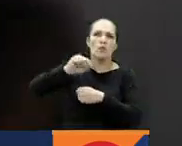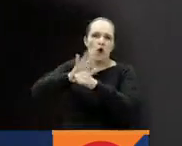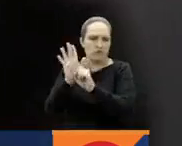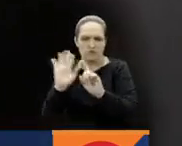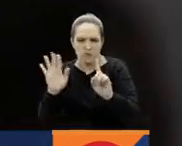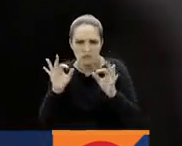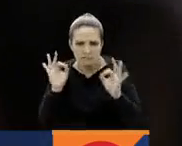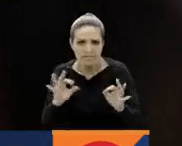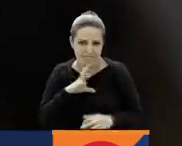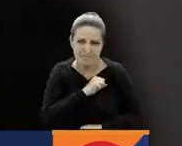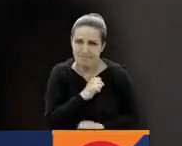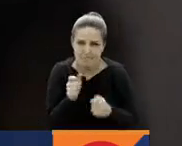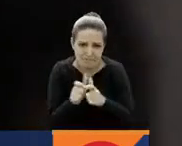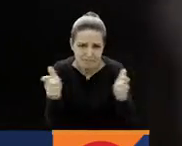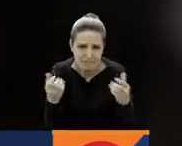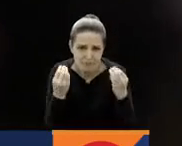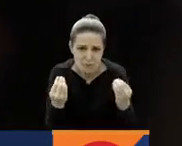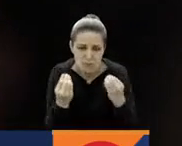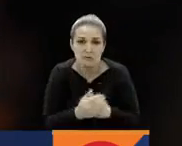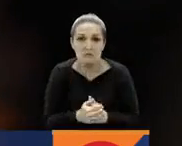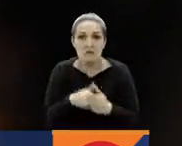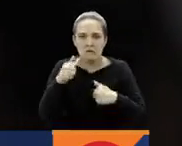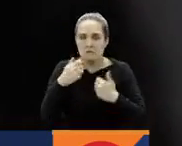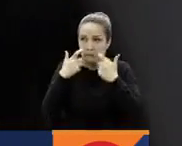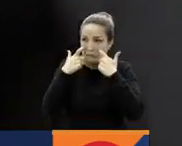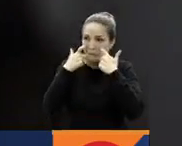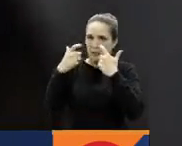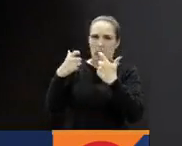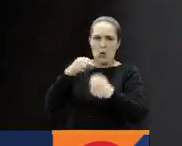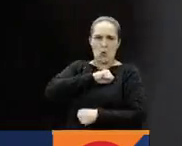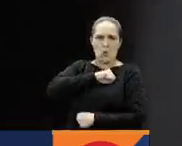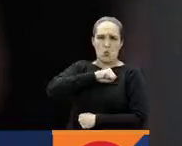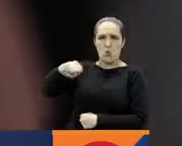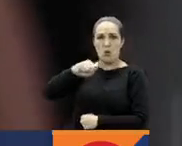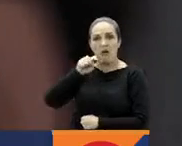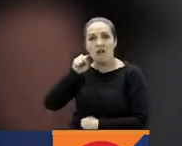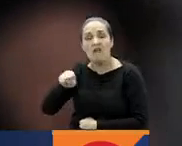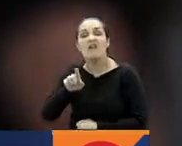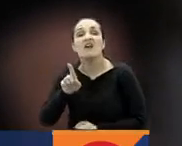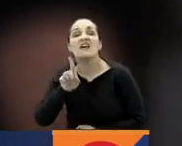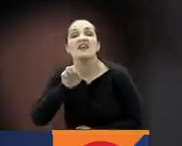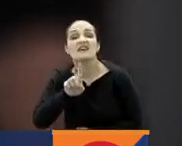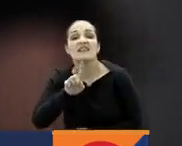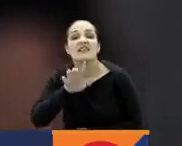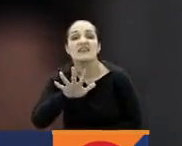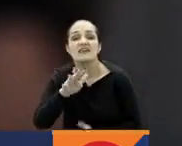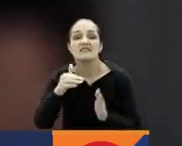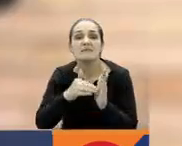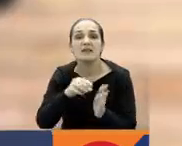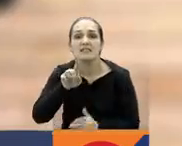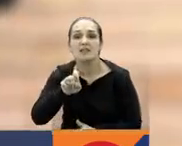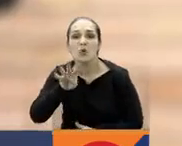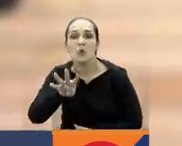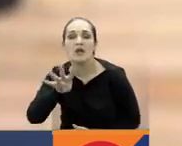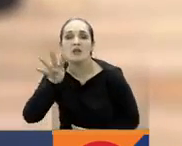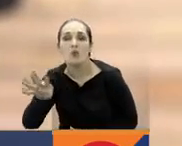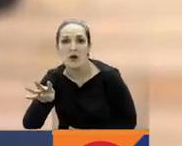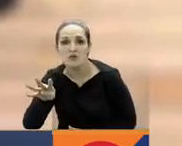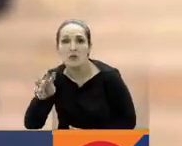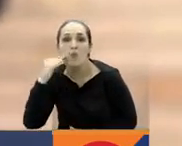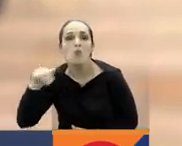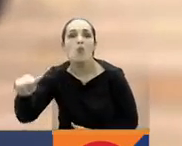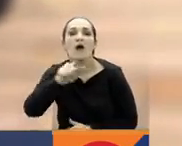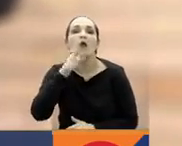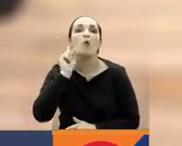lamentables pero no son las únicas cifras escandalosas 15 mil 644 mujeres fueron valoradas por presunto delito sexual